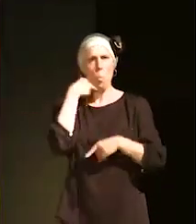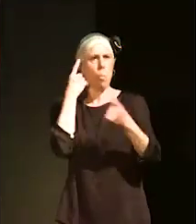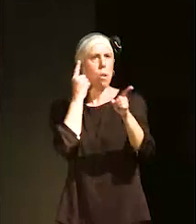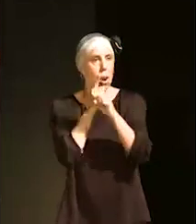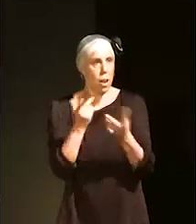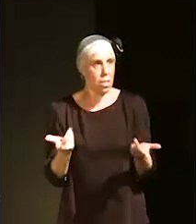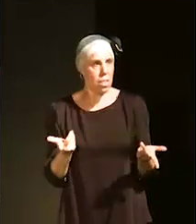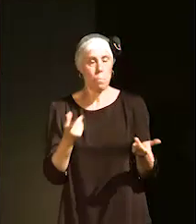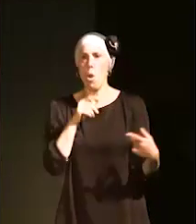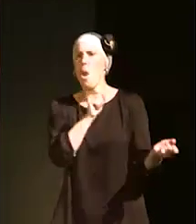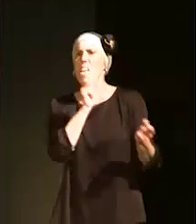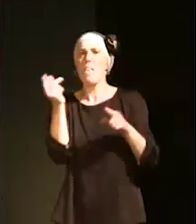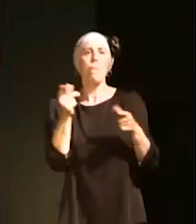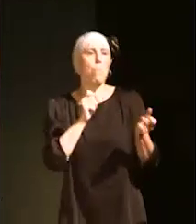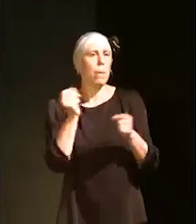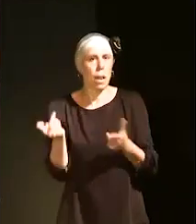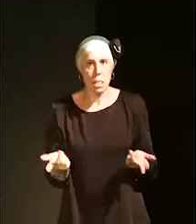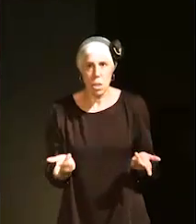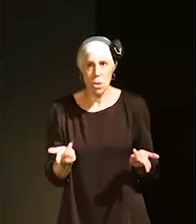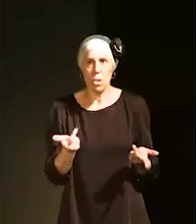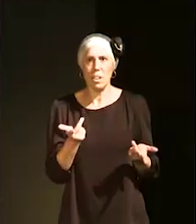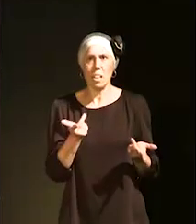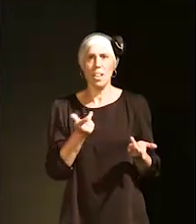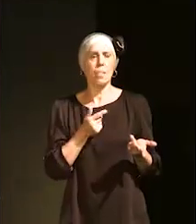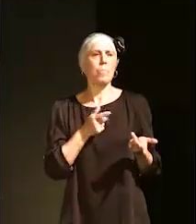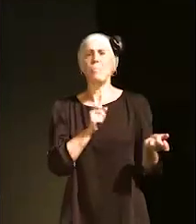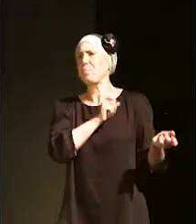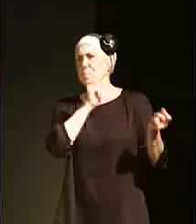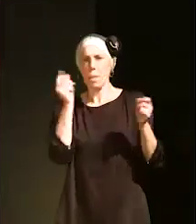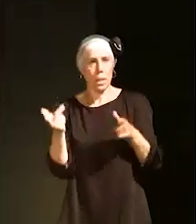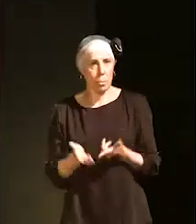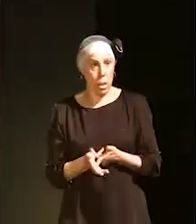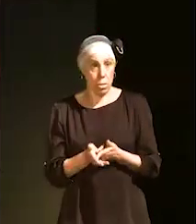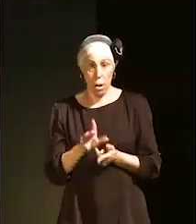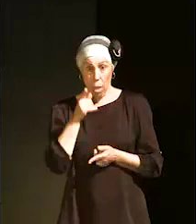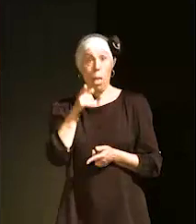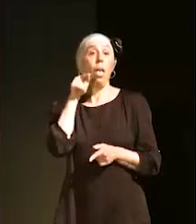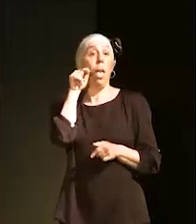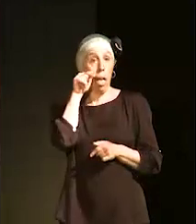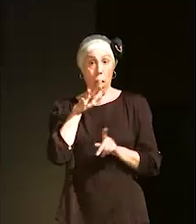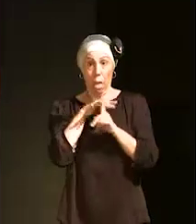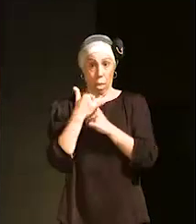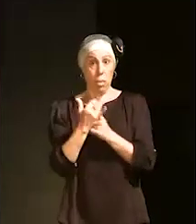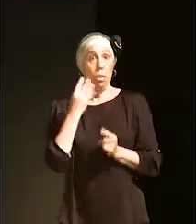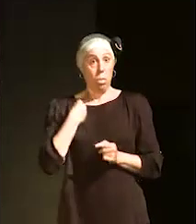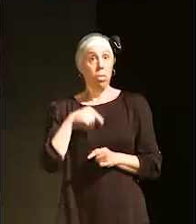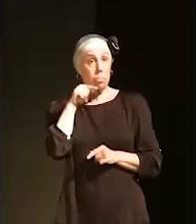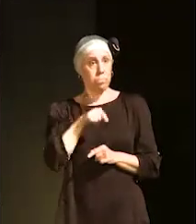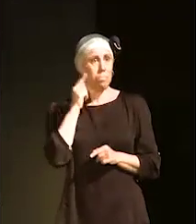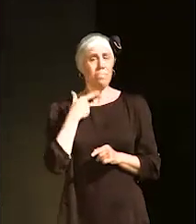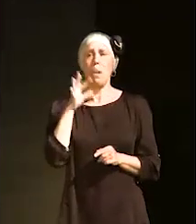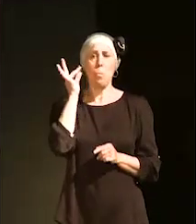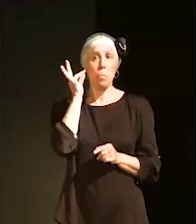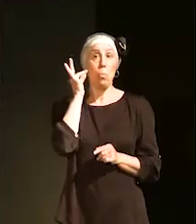de migraciones desplazamientos en donde las mujeres se quedaron